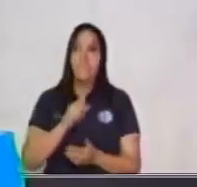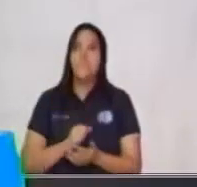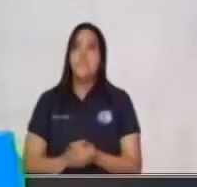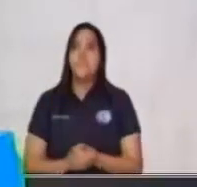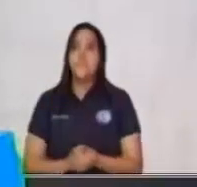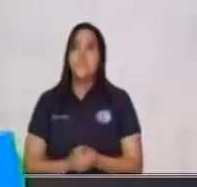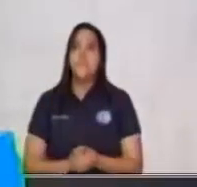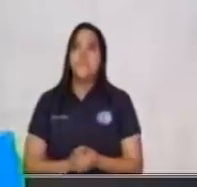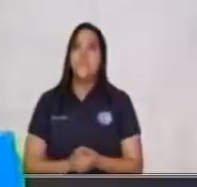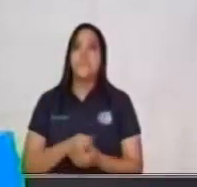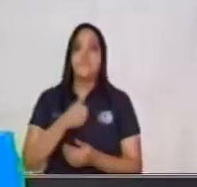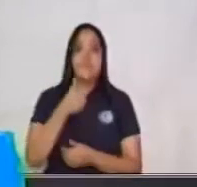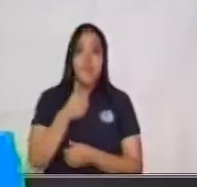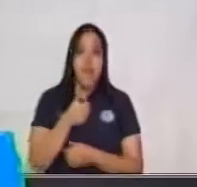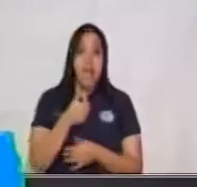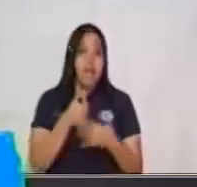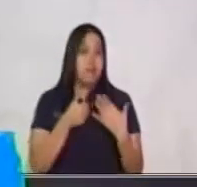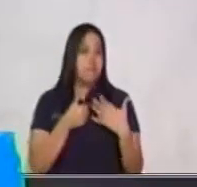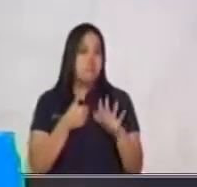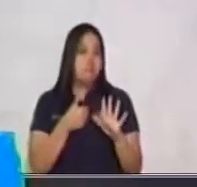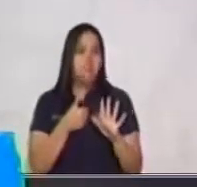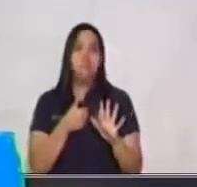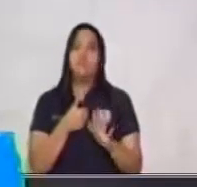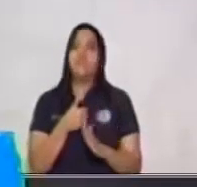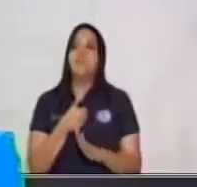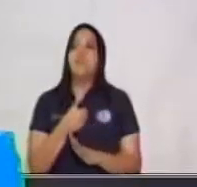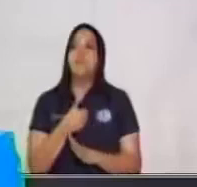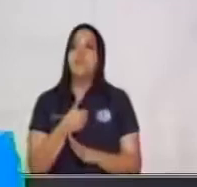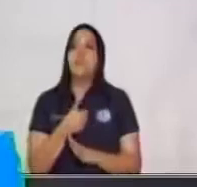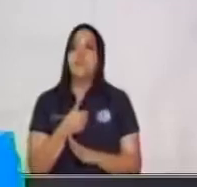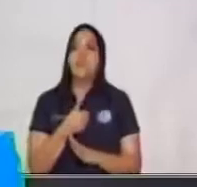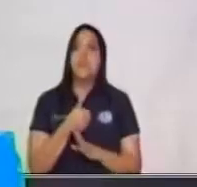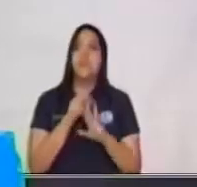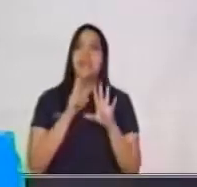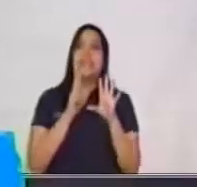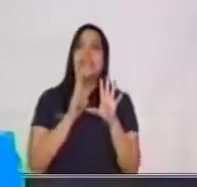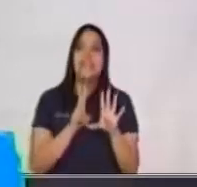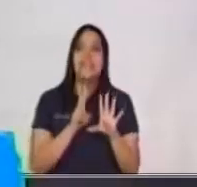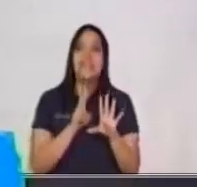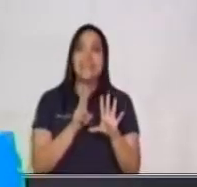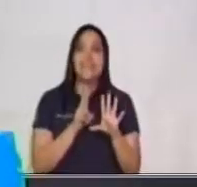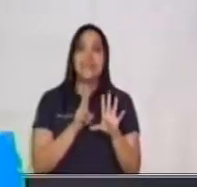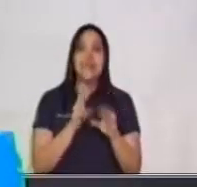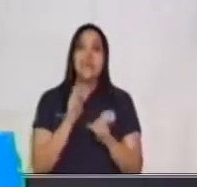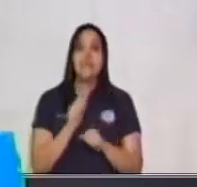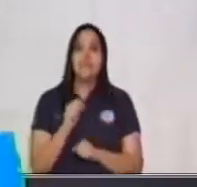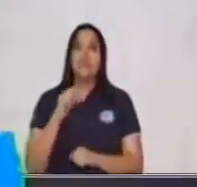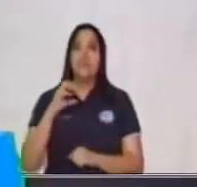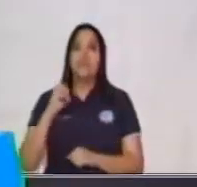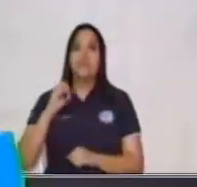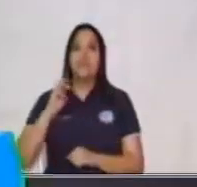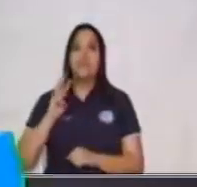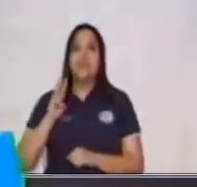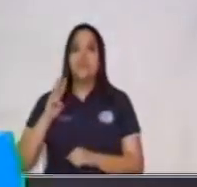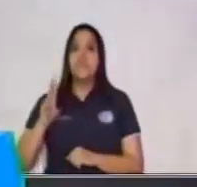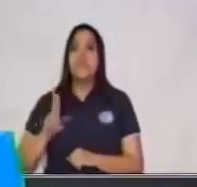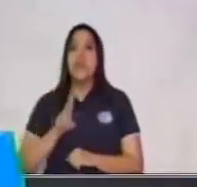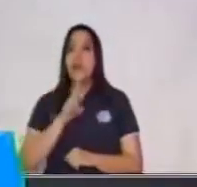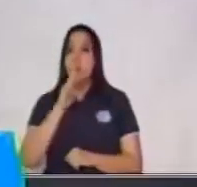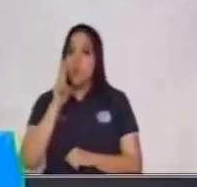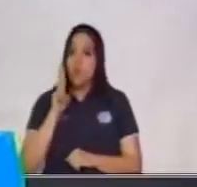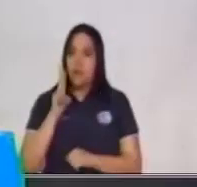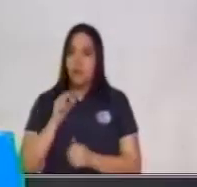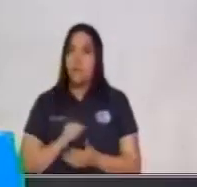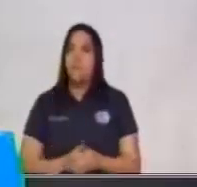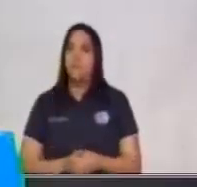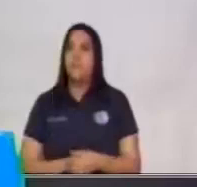A, lo acabamos de encontrar, es 7.03 0,3